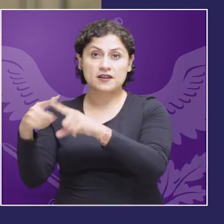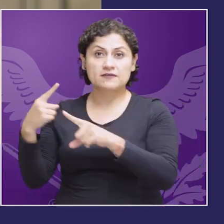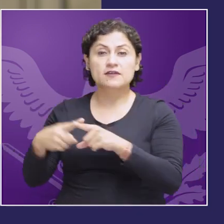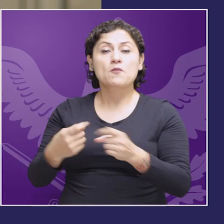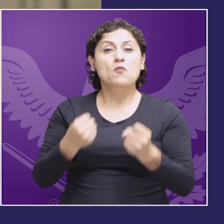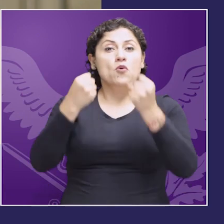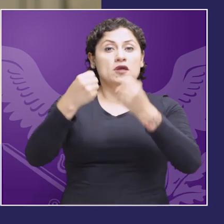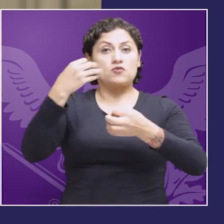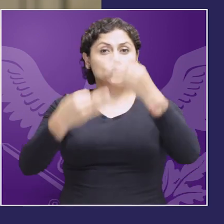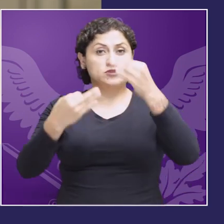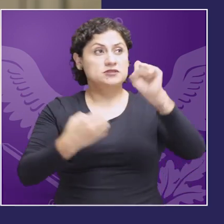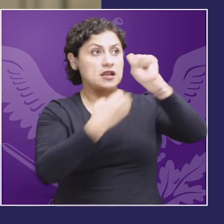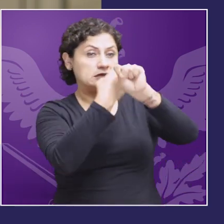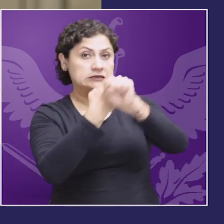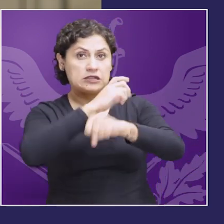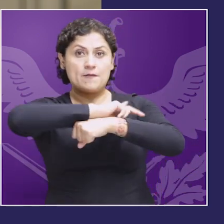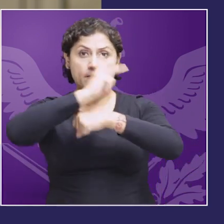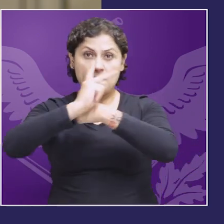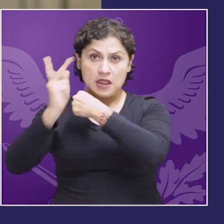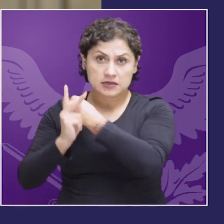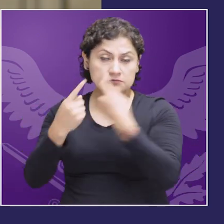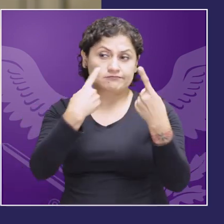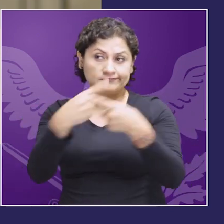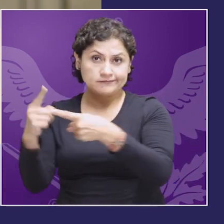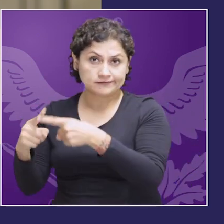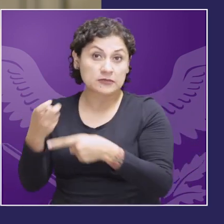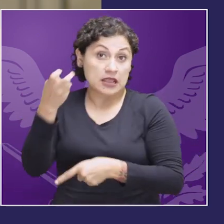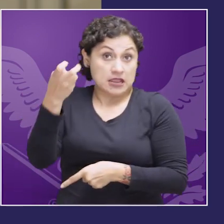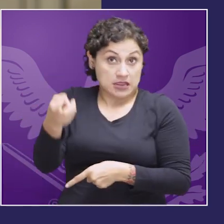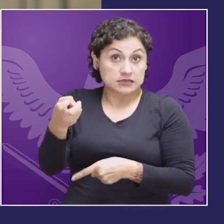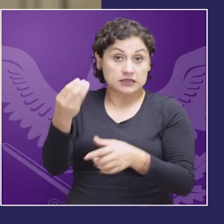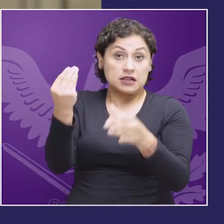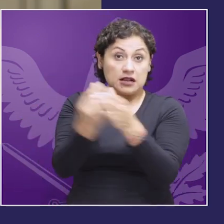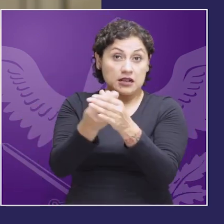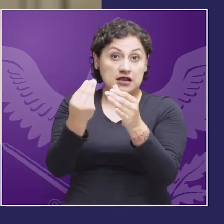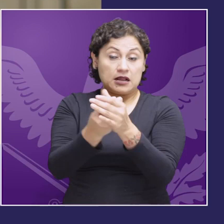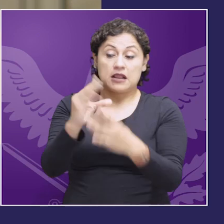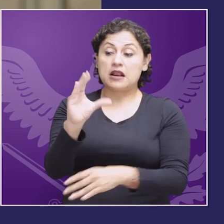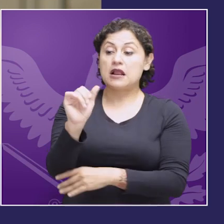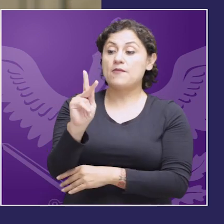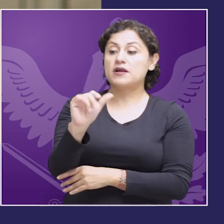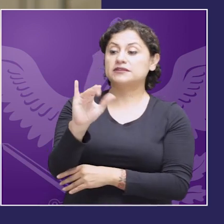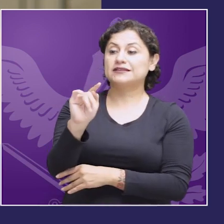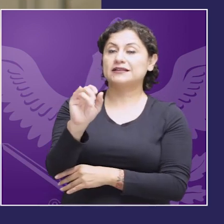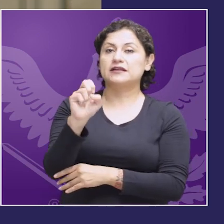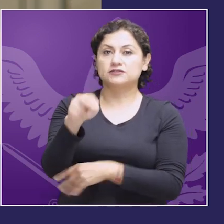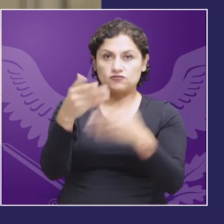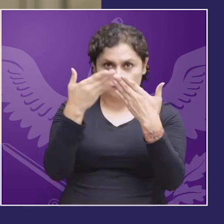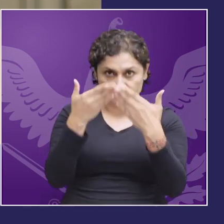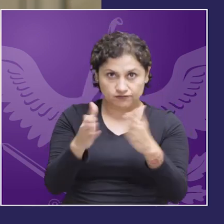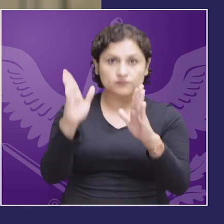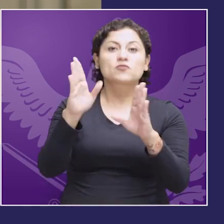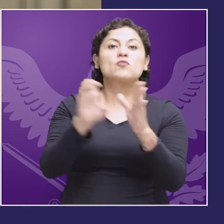los distintos poderes judiciales. Ese es un área de capacitación en el sentido específico de